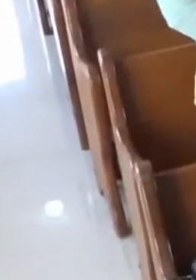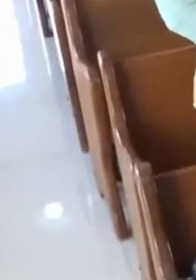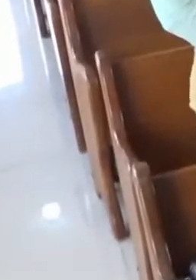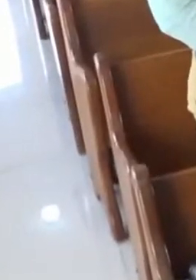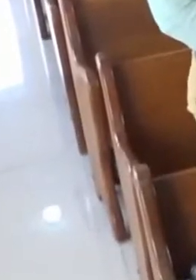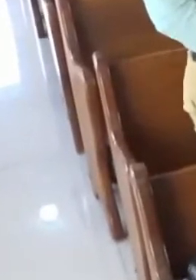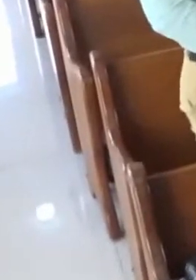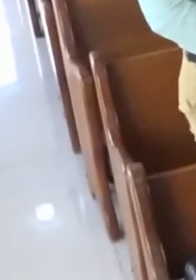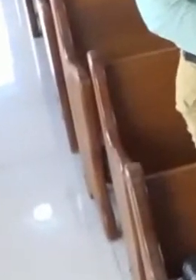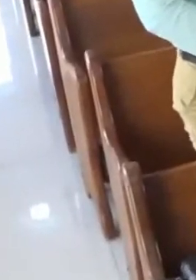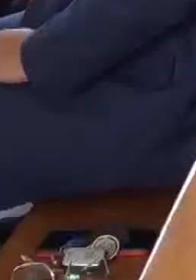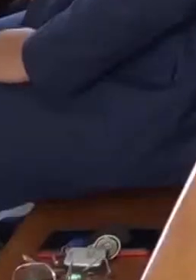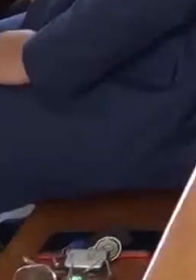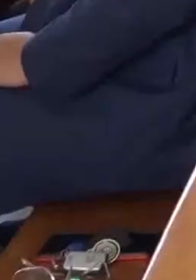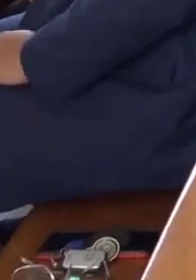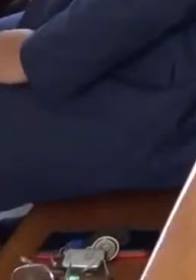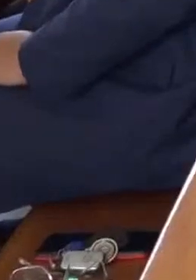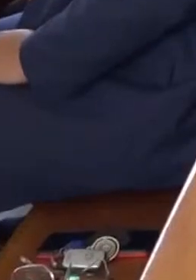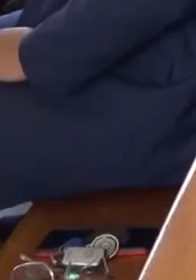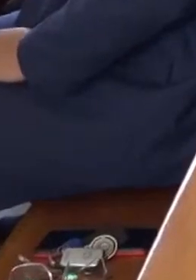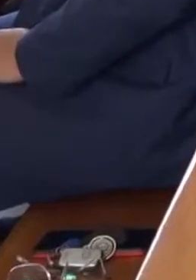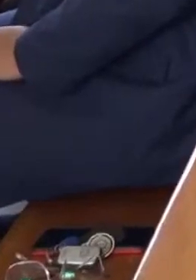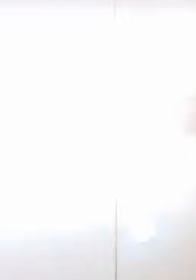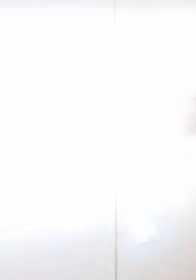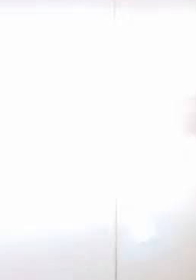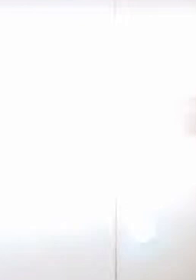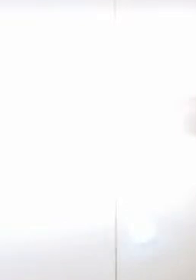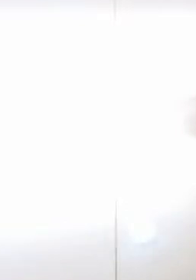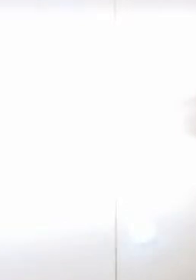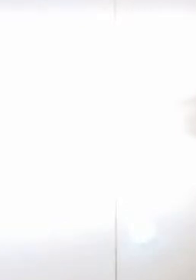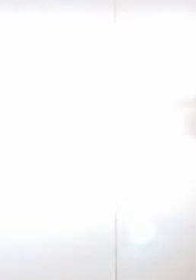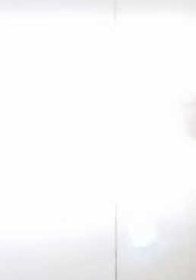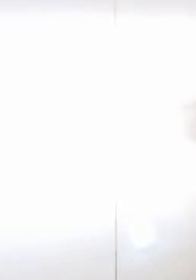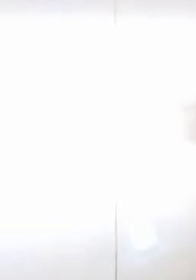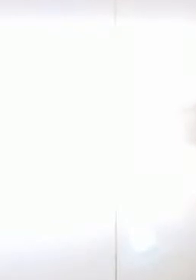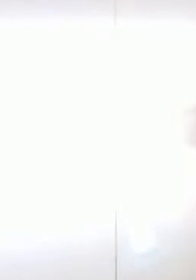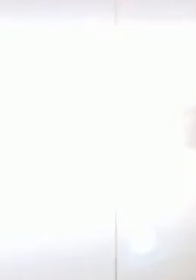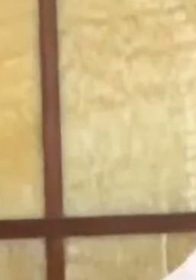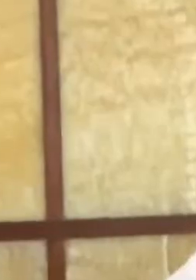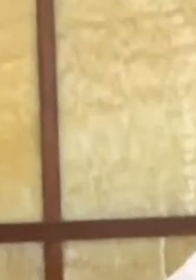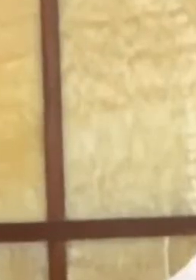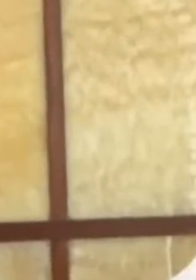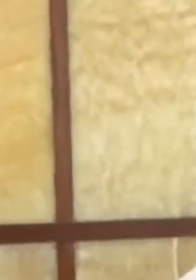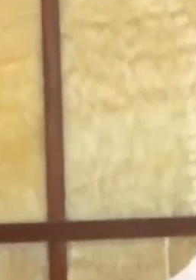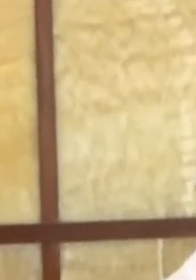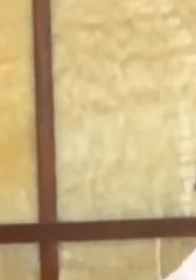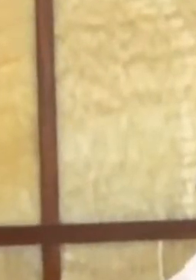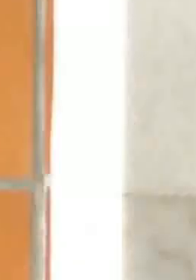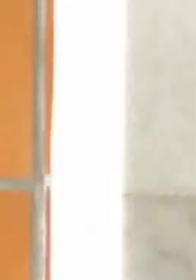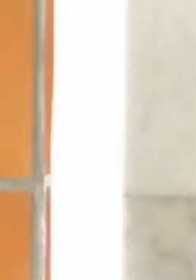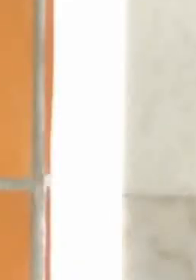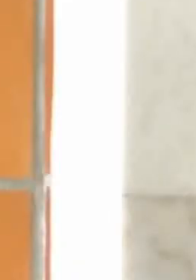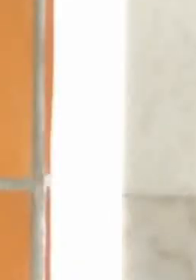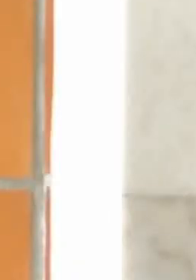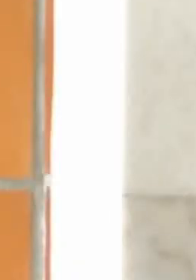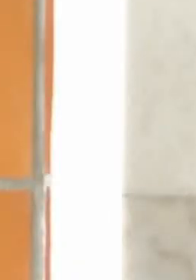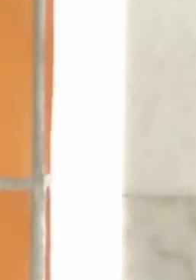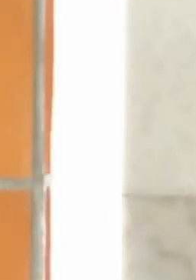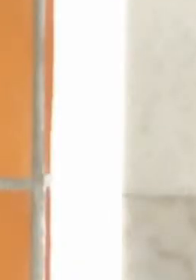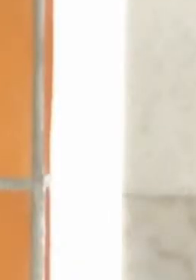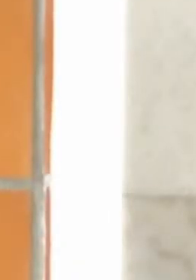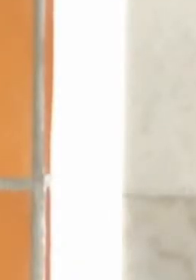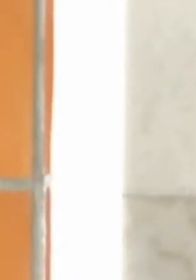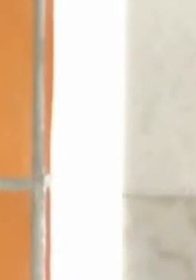del país para que la justicia dominicana comience a poner freno a la corrupción y a la impunidad el funcionario elevó su oración